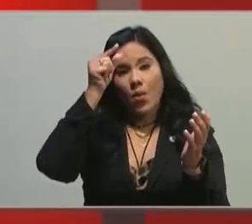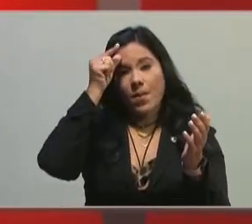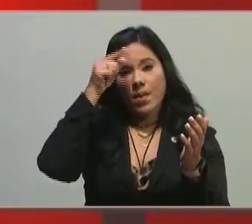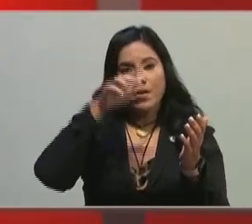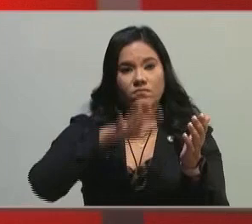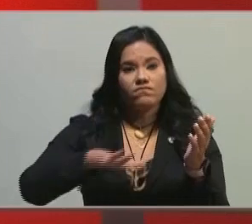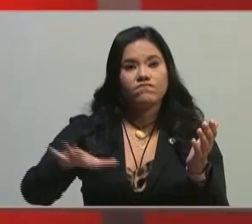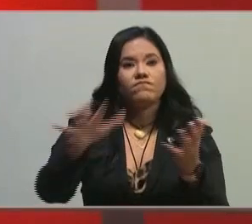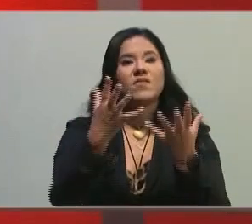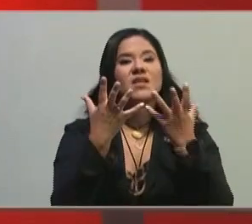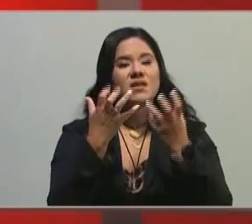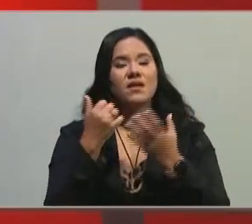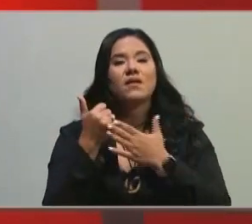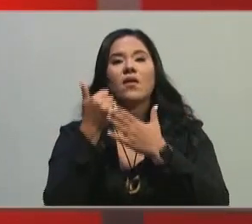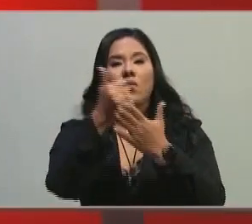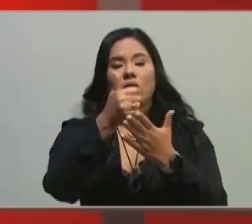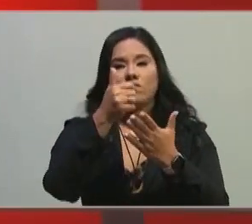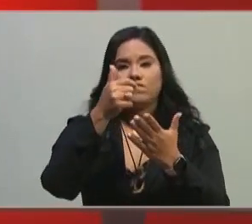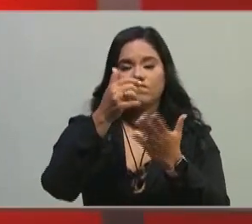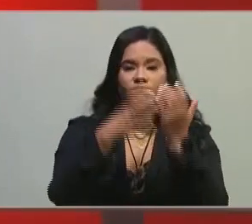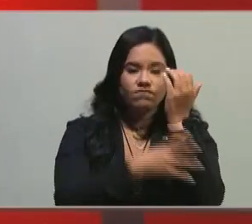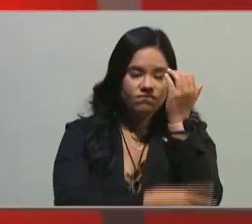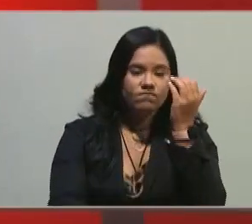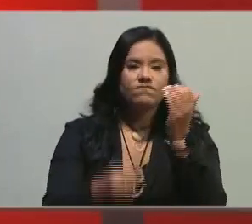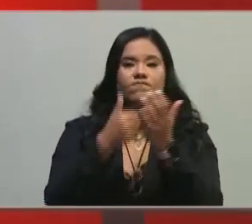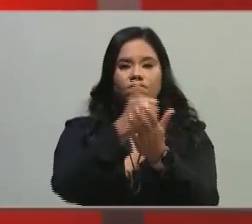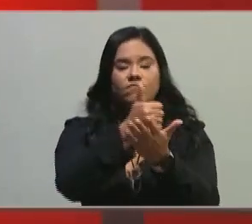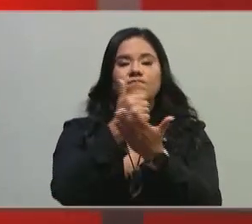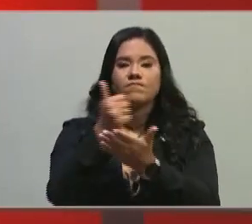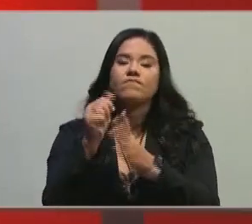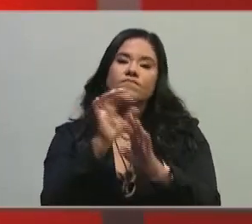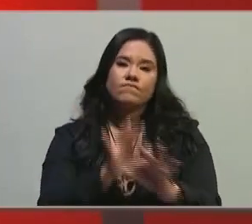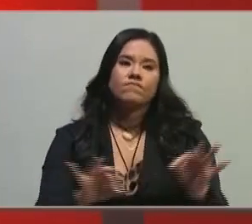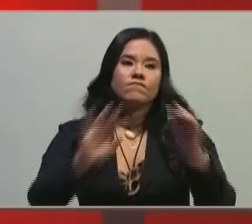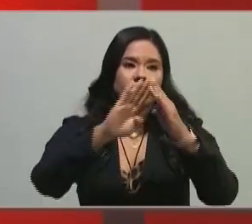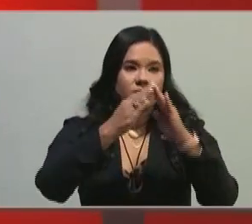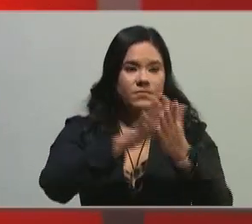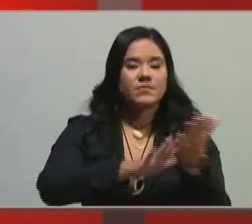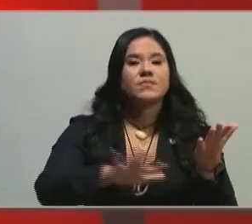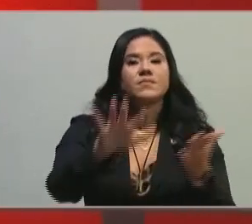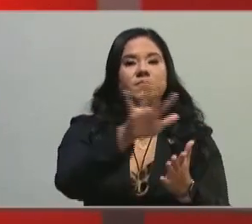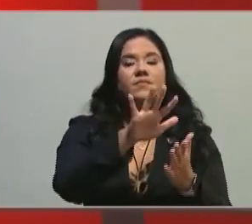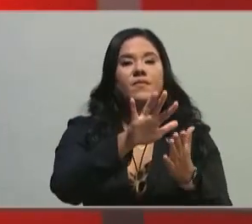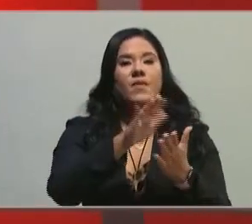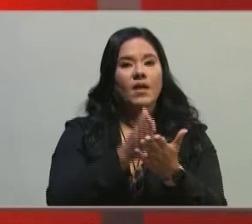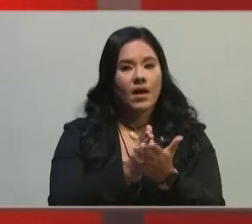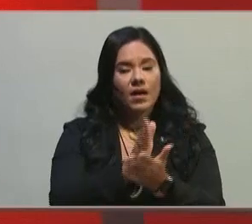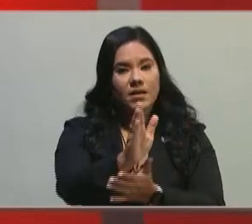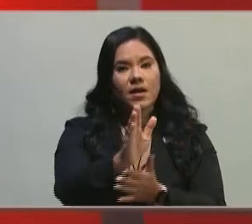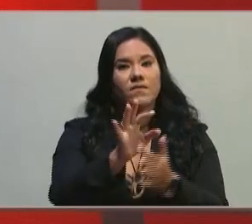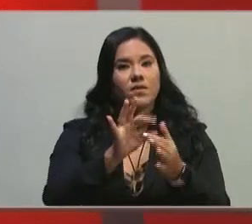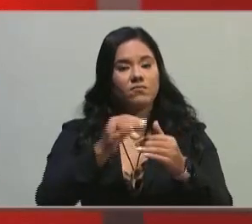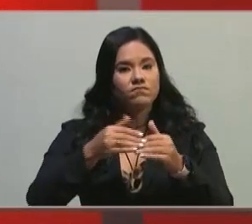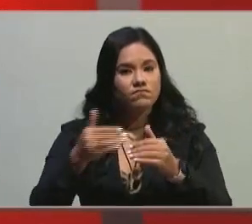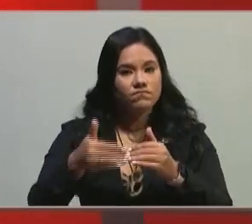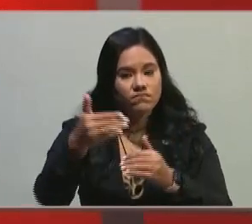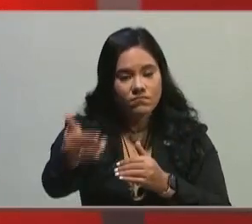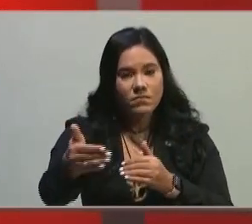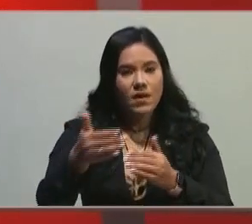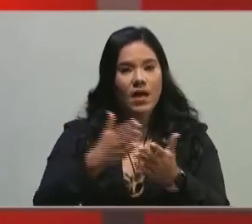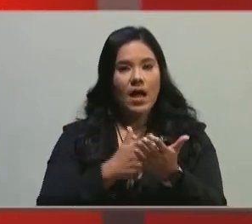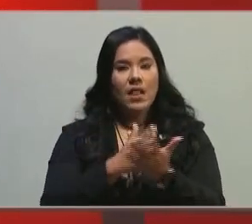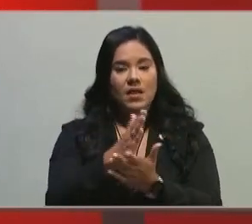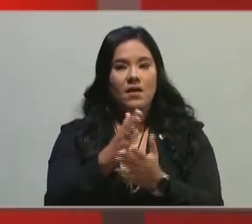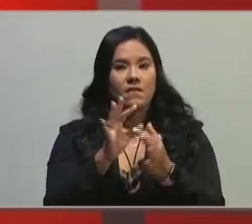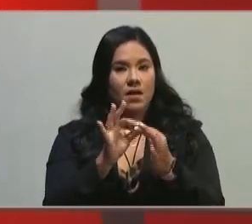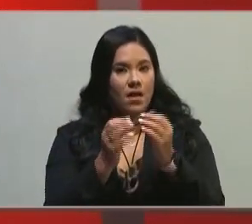diferentes programas no solamente de la comisión presidencial de apoyo al desarrollo barrial sino a través de interior y policía claro a través de